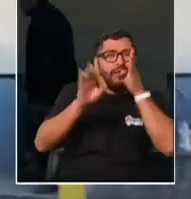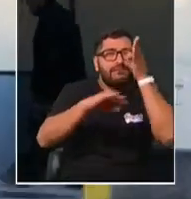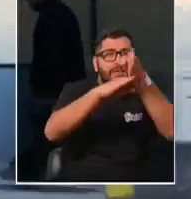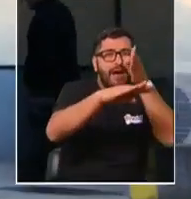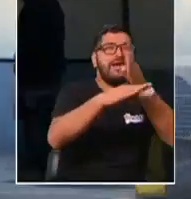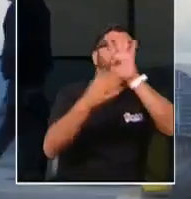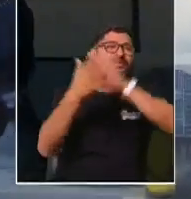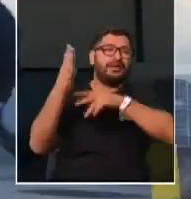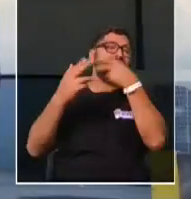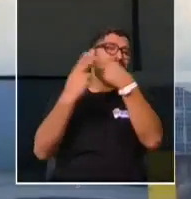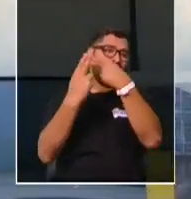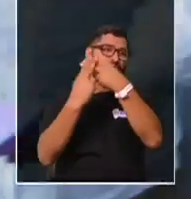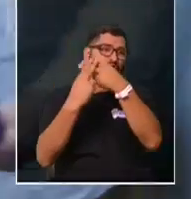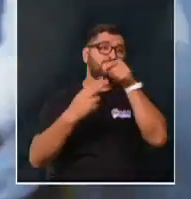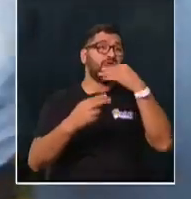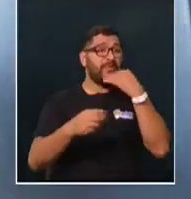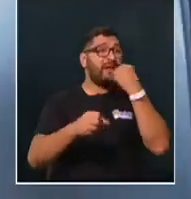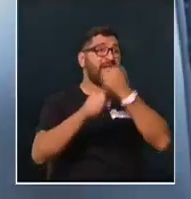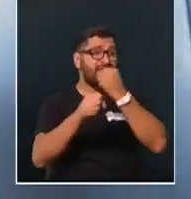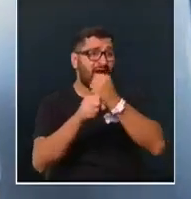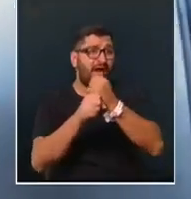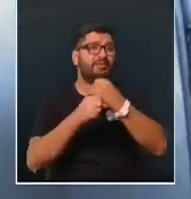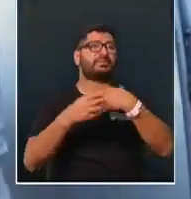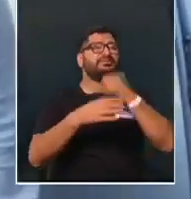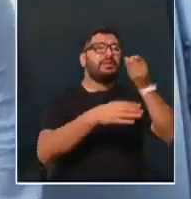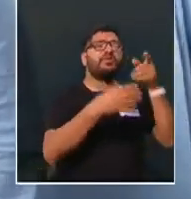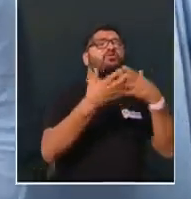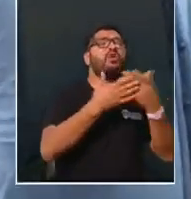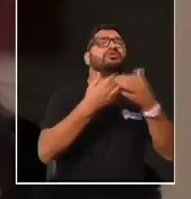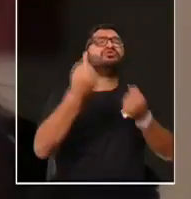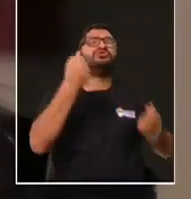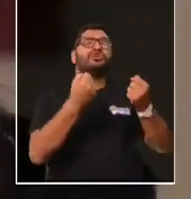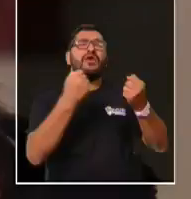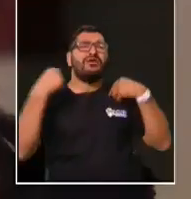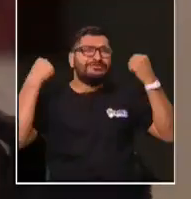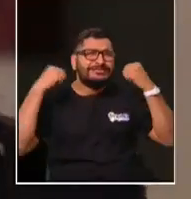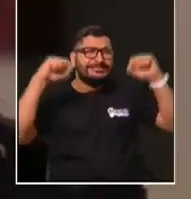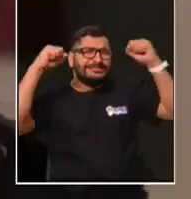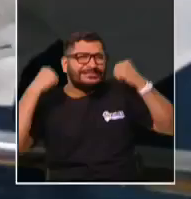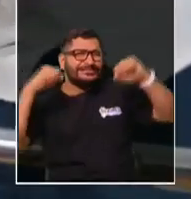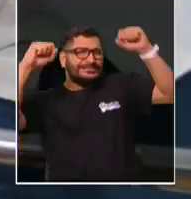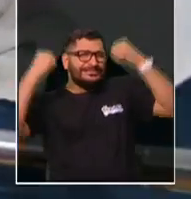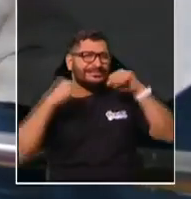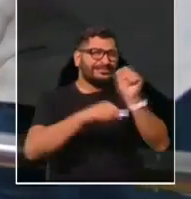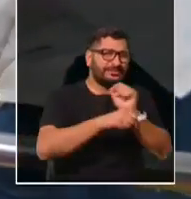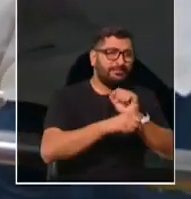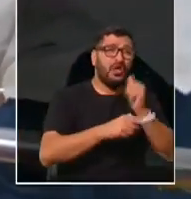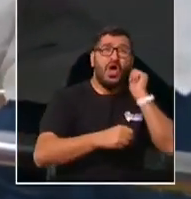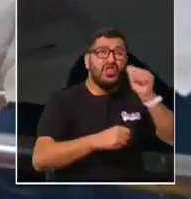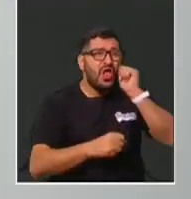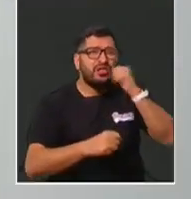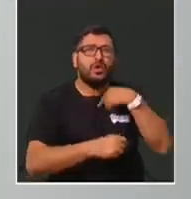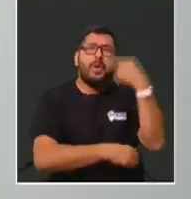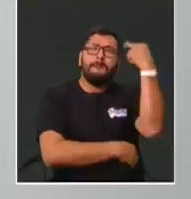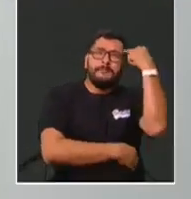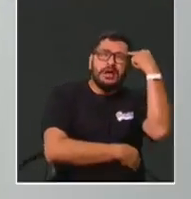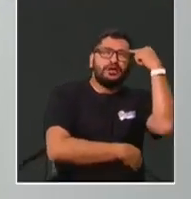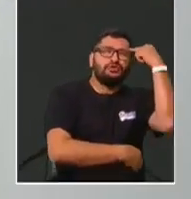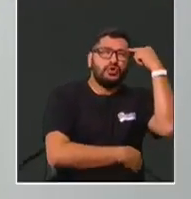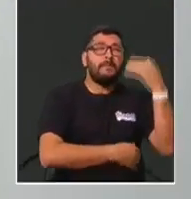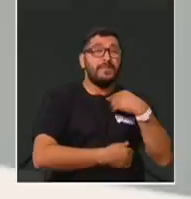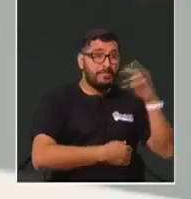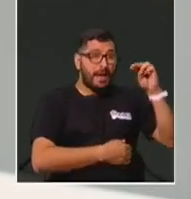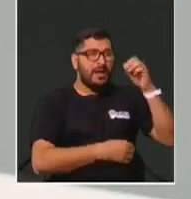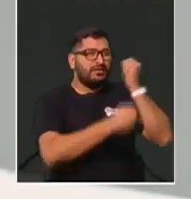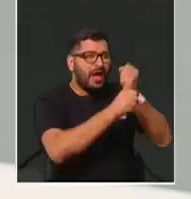traerme, me tenía que esperar allá. Ella no podía trabajar porque tenía que llevarme, ser mi chofer prácticamente. Todos los días ella piensa en eso. Quiere